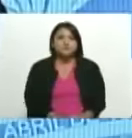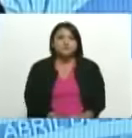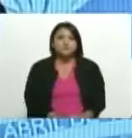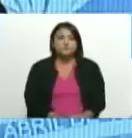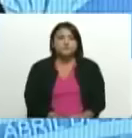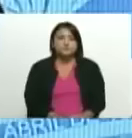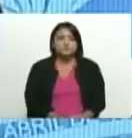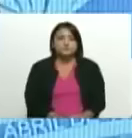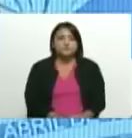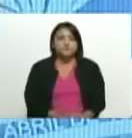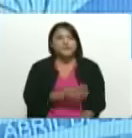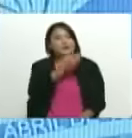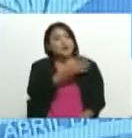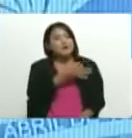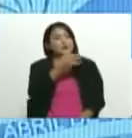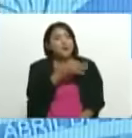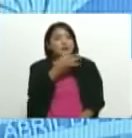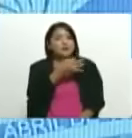Buenas tardes.